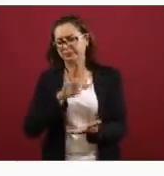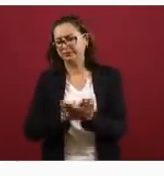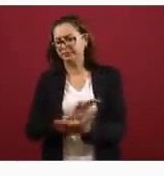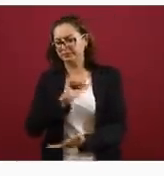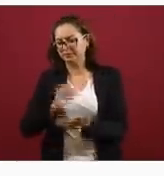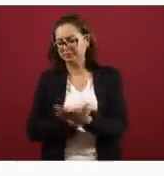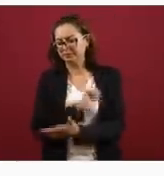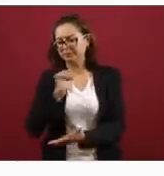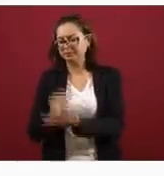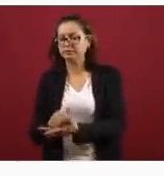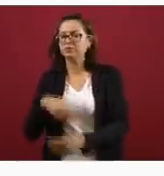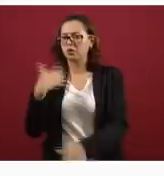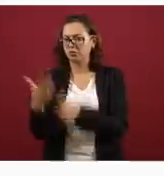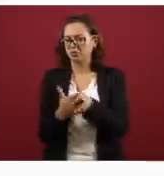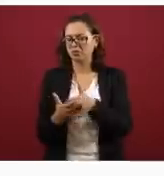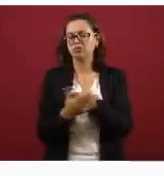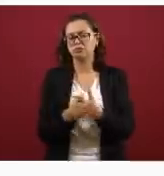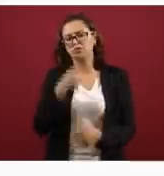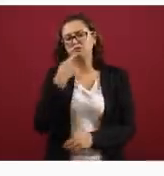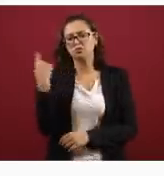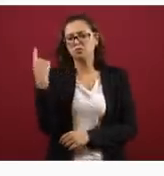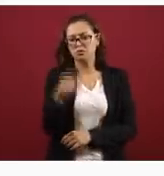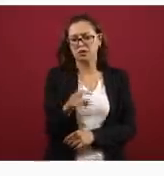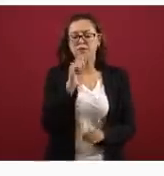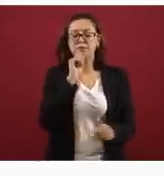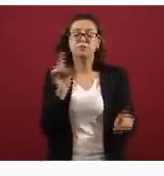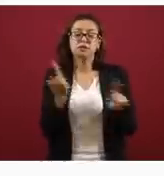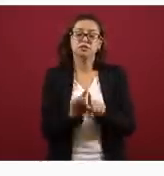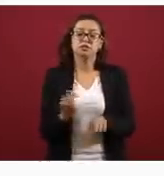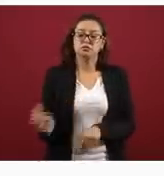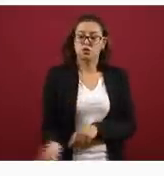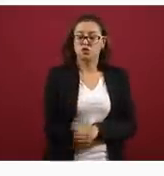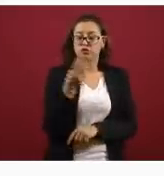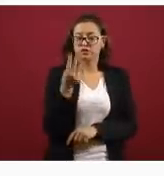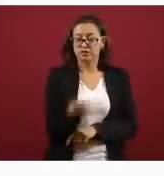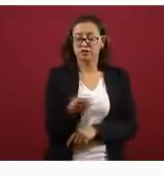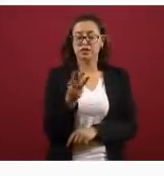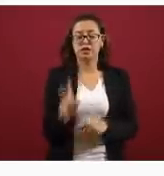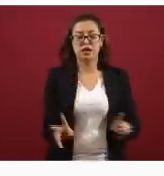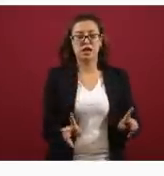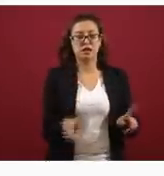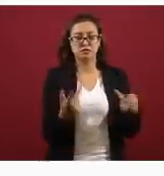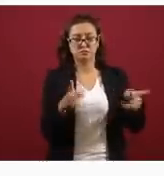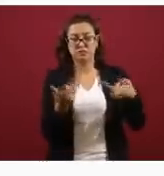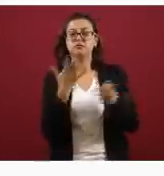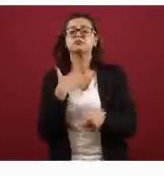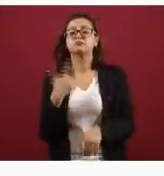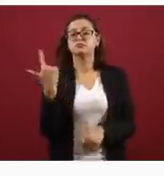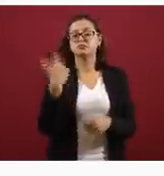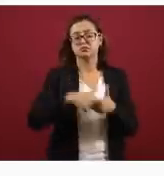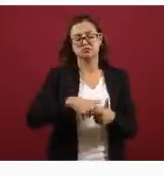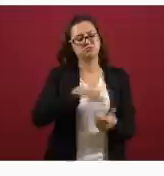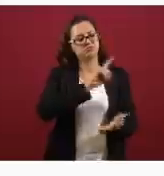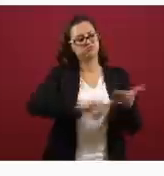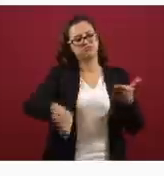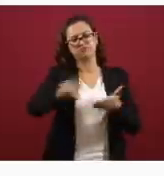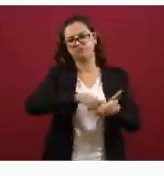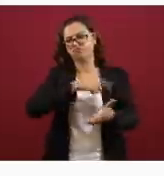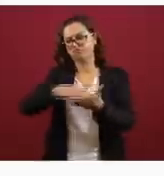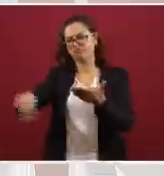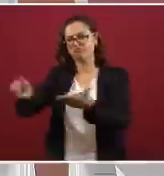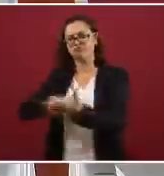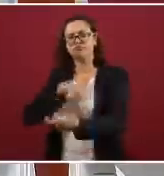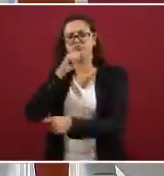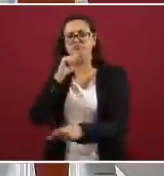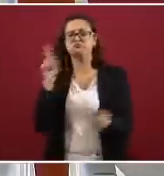a derecho a estos casos. 3 distribuidoras clausuradas por la ASEA y una distribuidora con acta de negativa